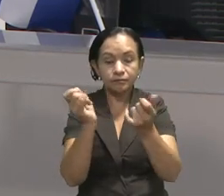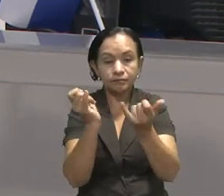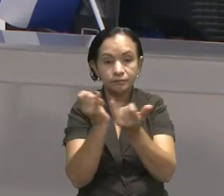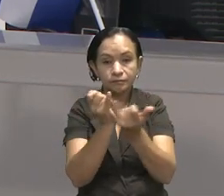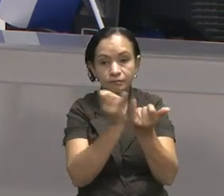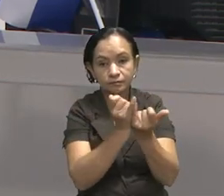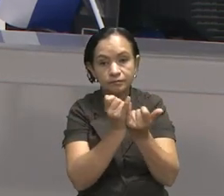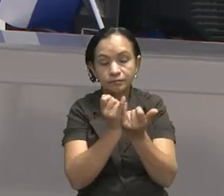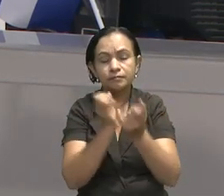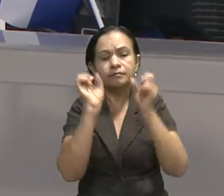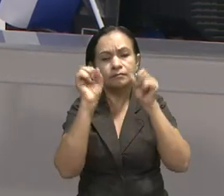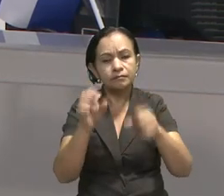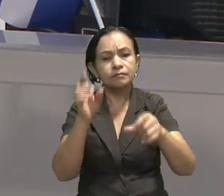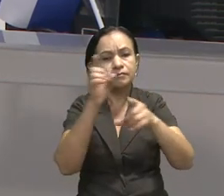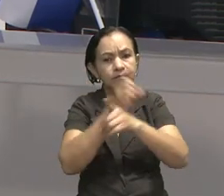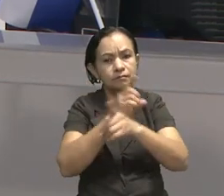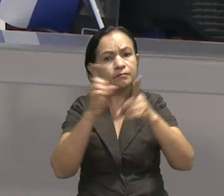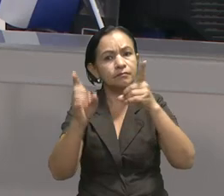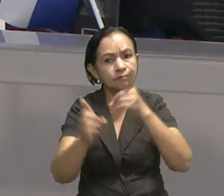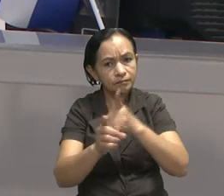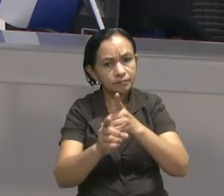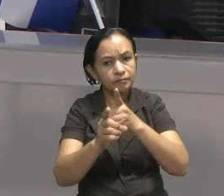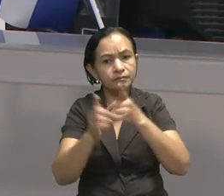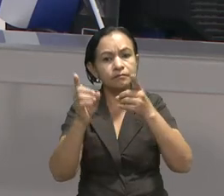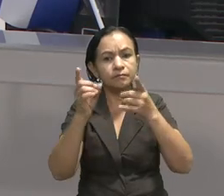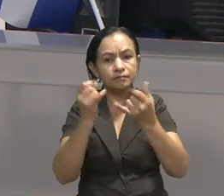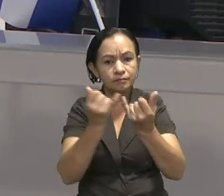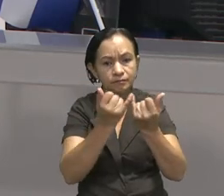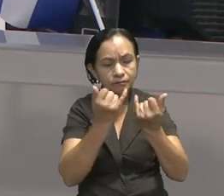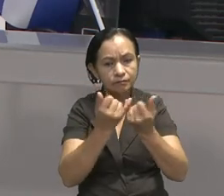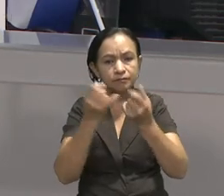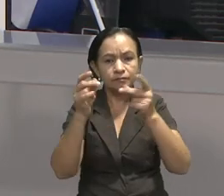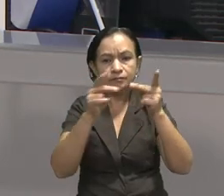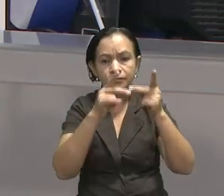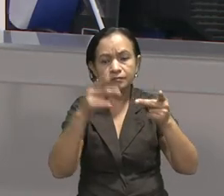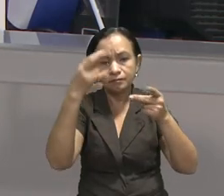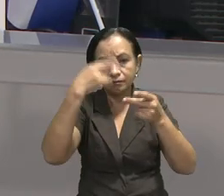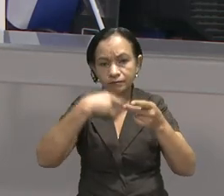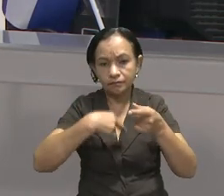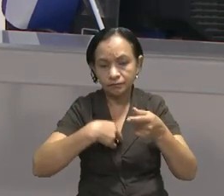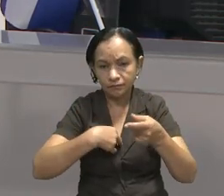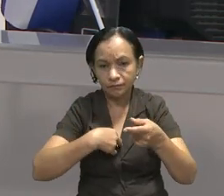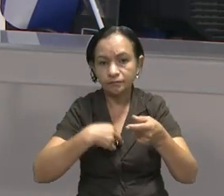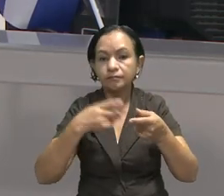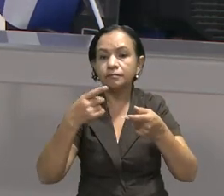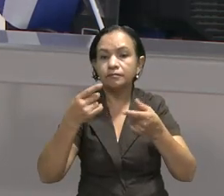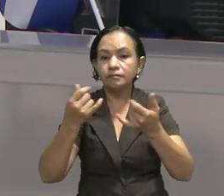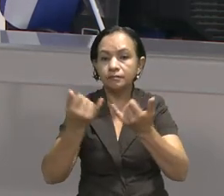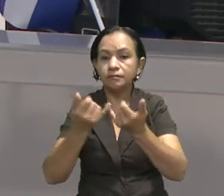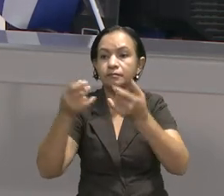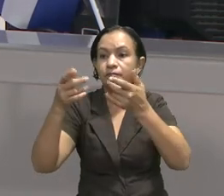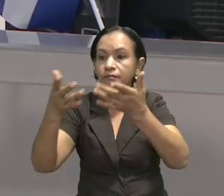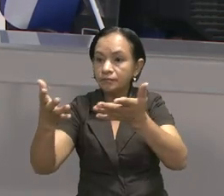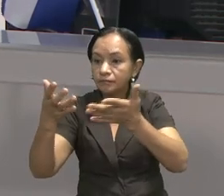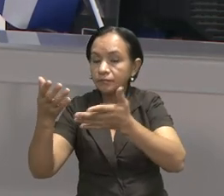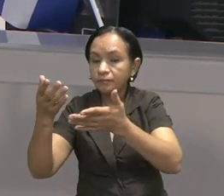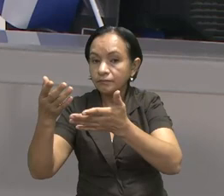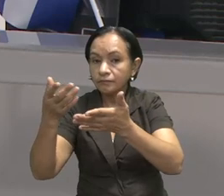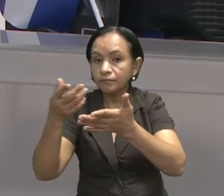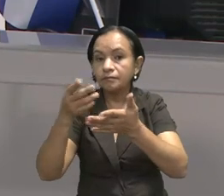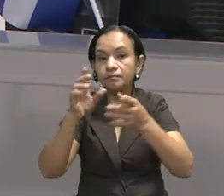vigilancia para garantizar el cumplimiento de las obligaciones de los operadores y proveedores de servicios